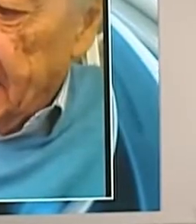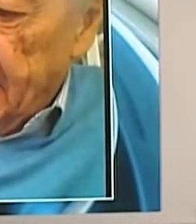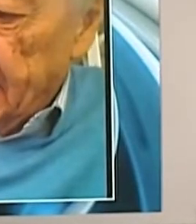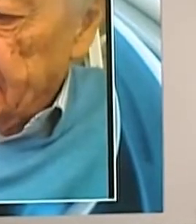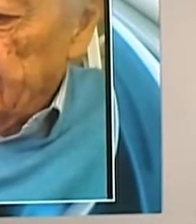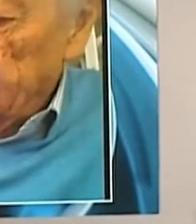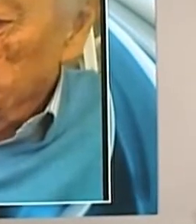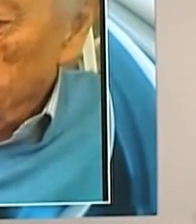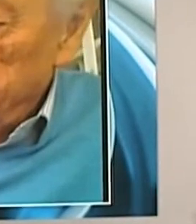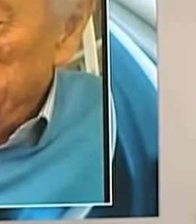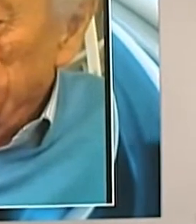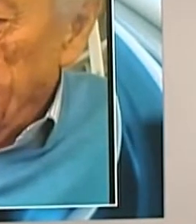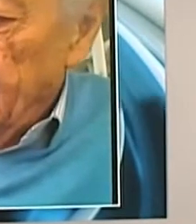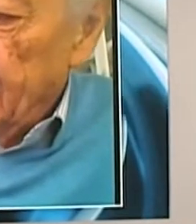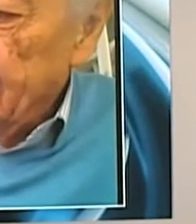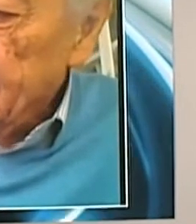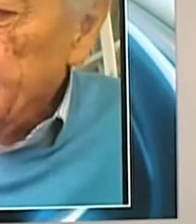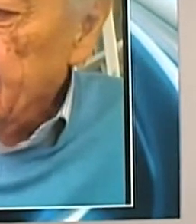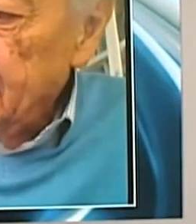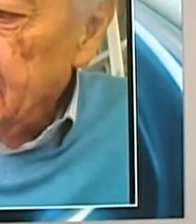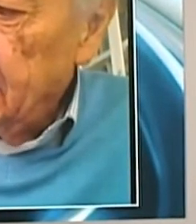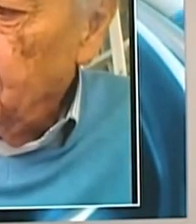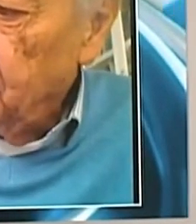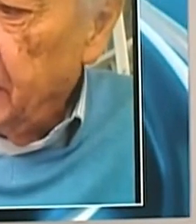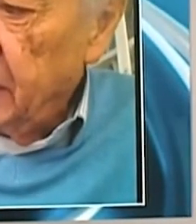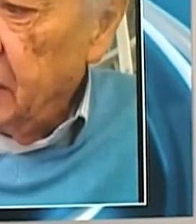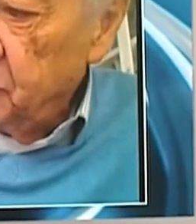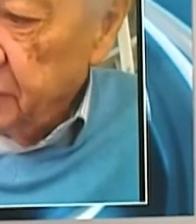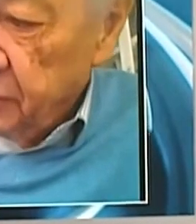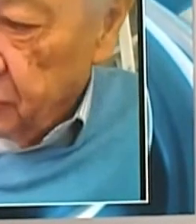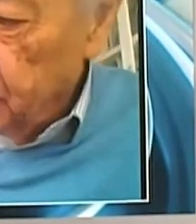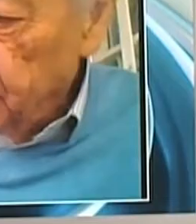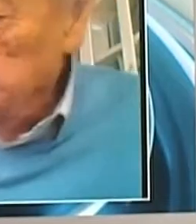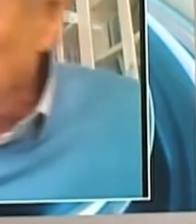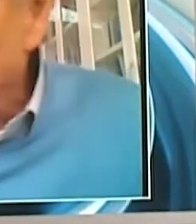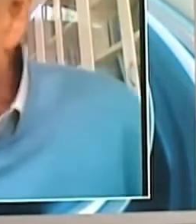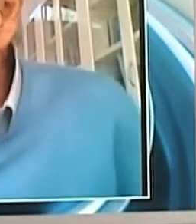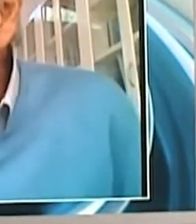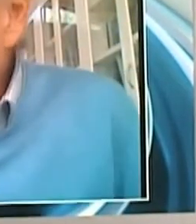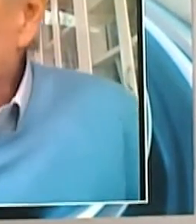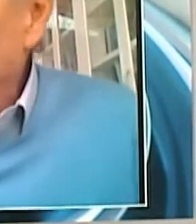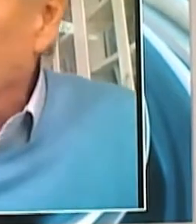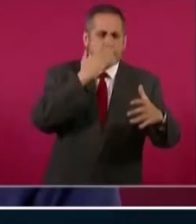que suceda nada que no tenga un sentido político